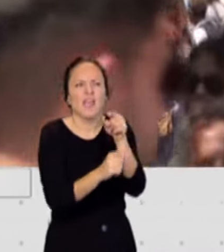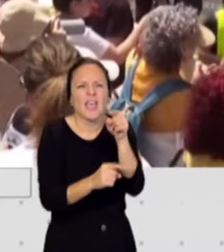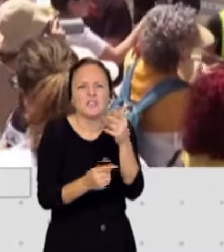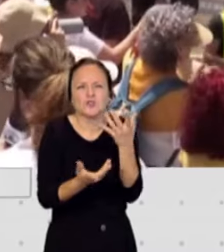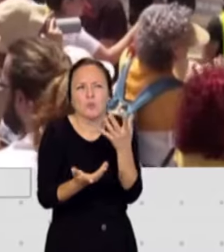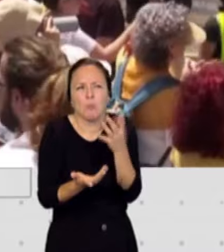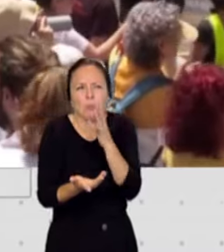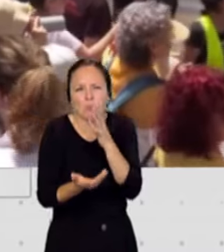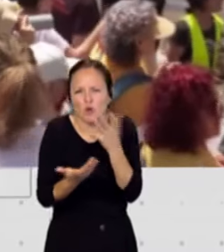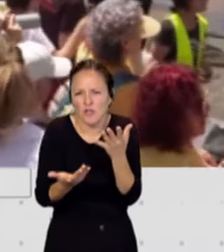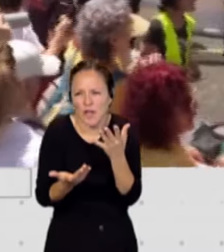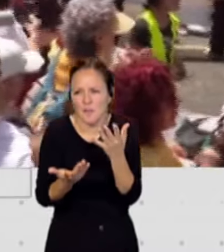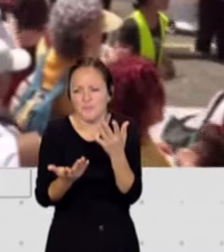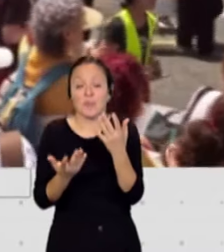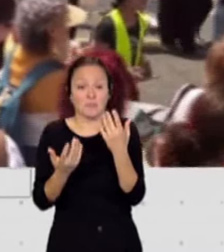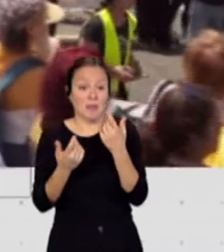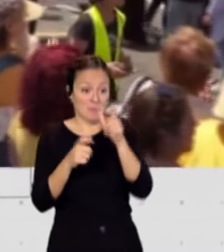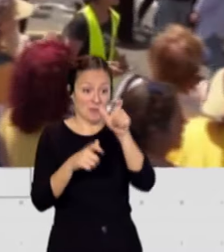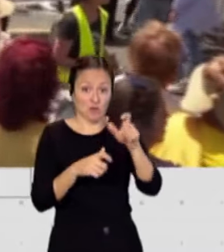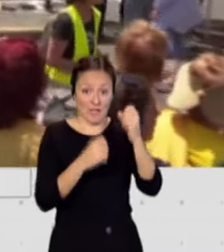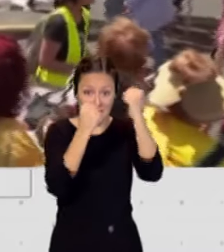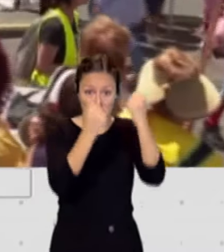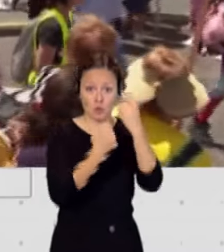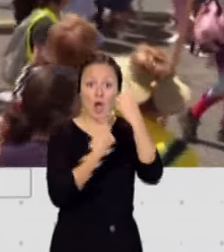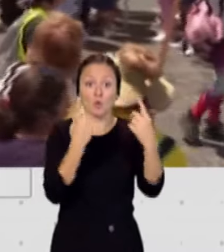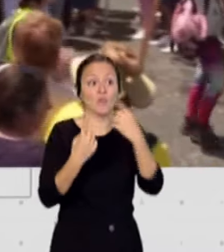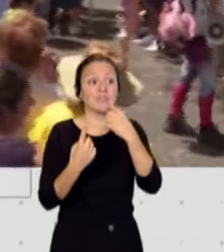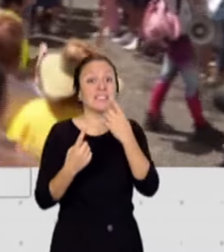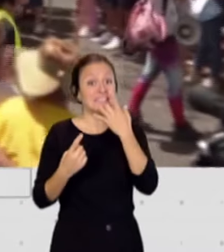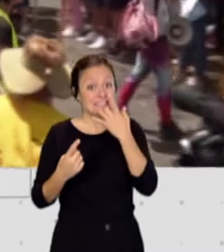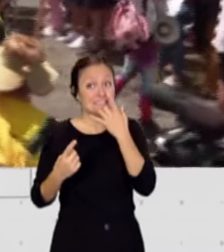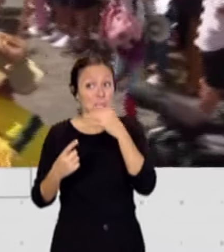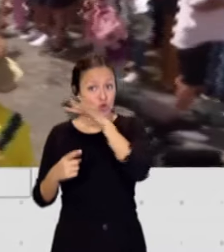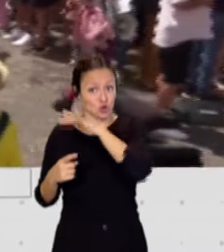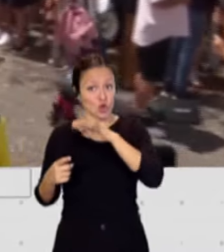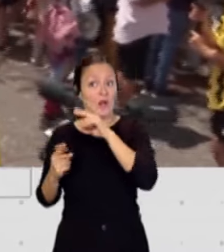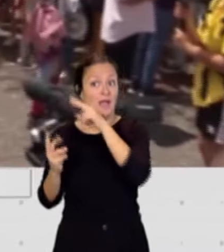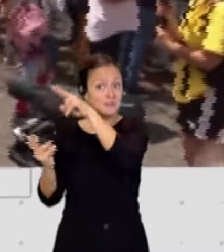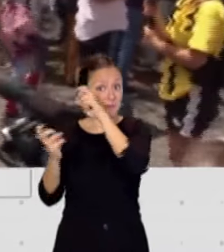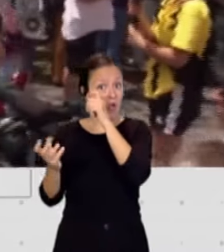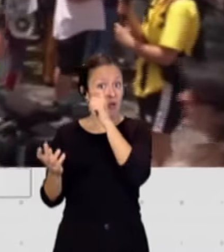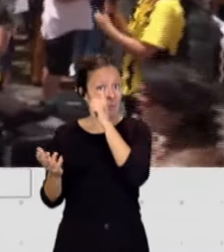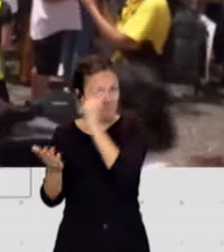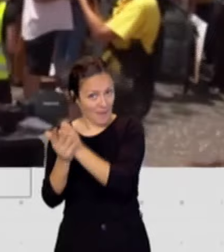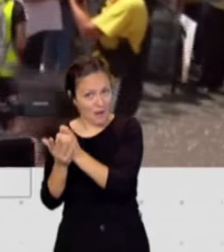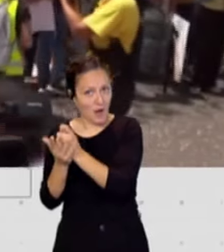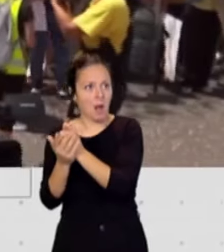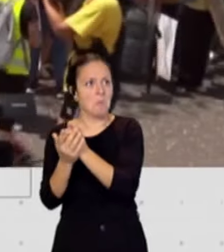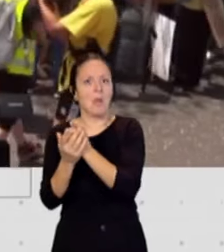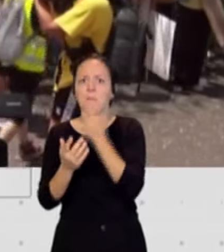señalan que en las regiones donde se aplica esa tasa turística no han perdido visitantes sino que incluso las han ganado hay